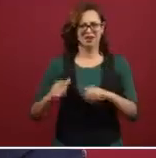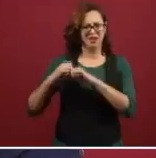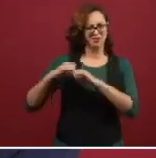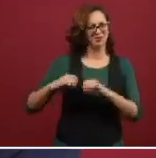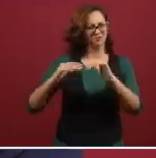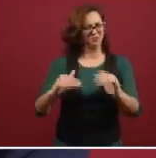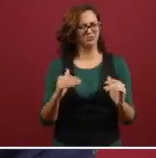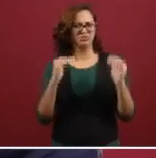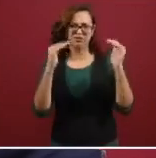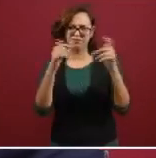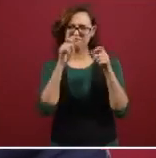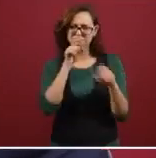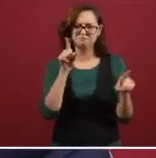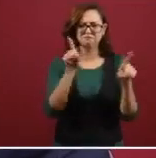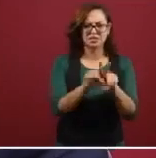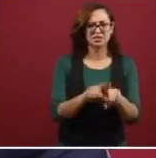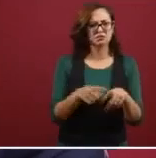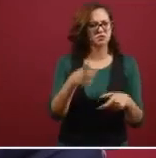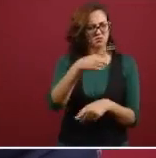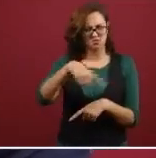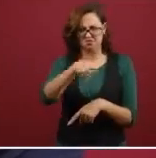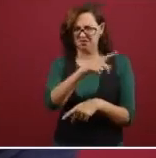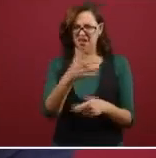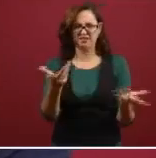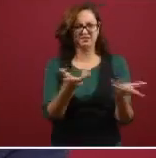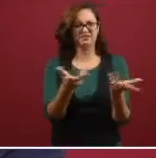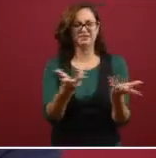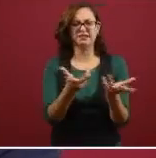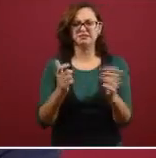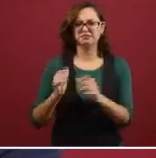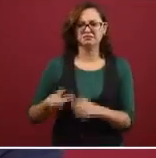personalidades, altos funcionarios,